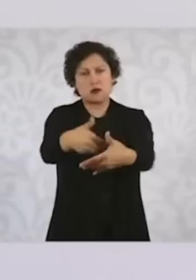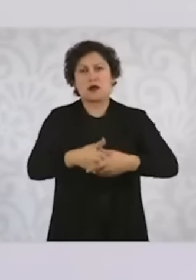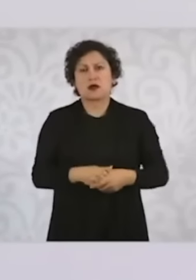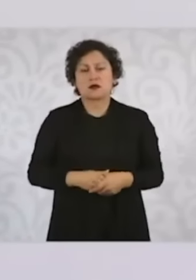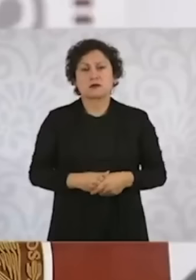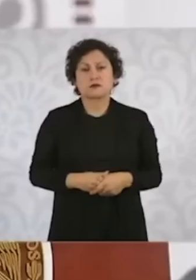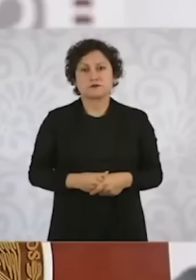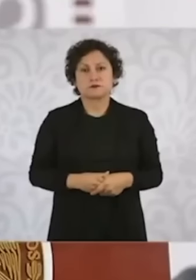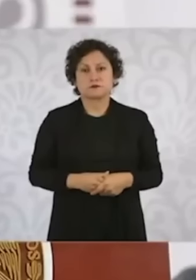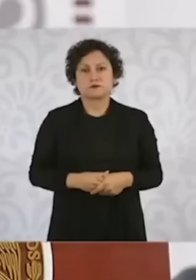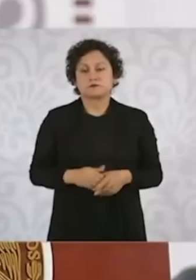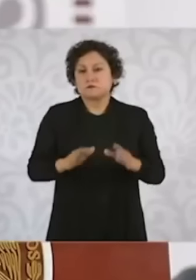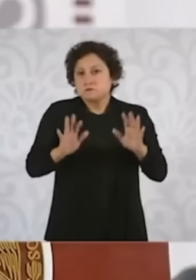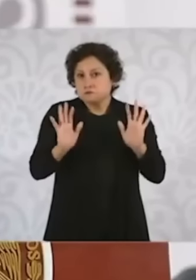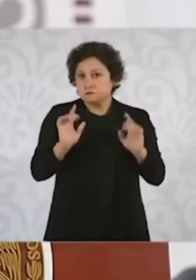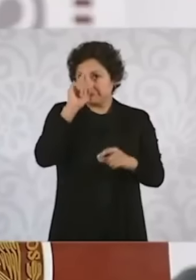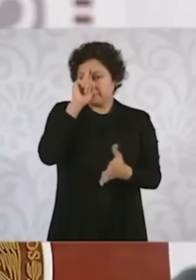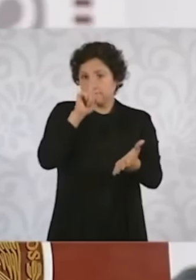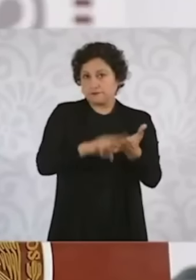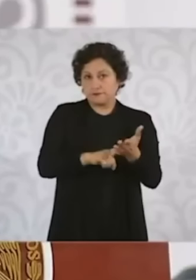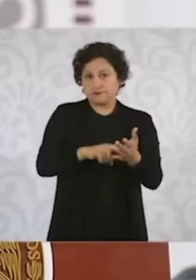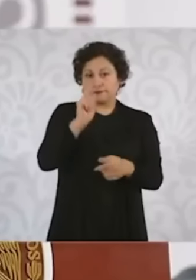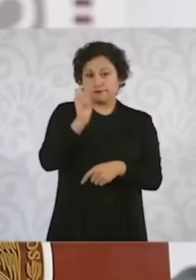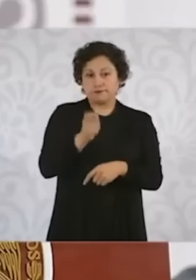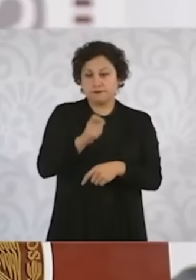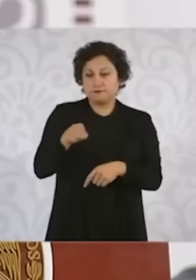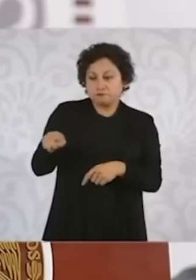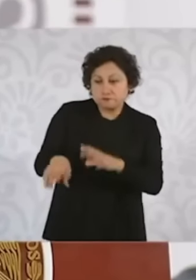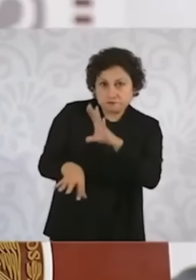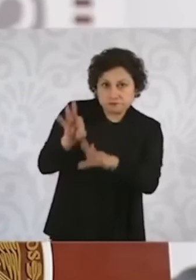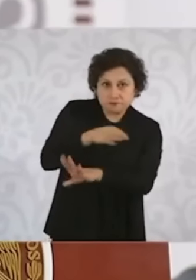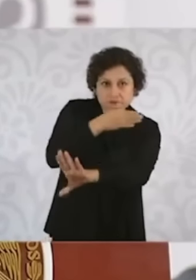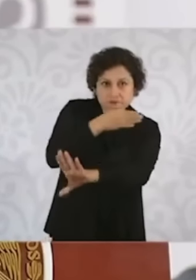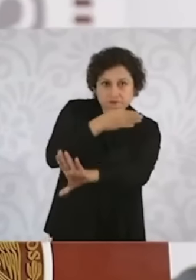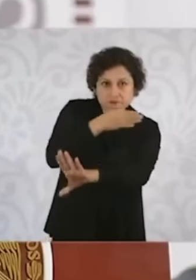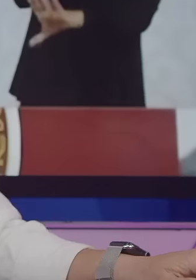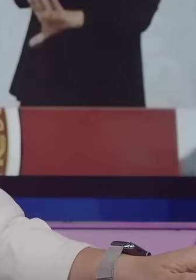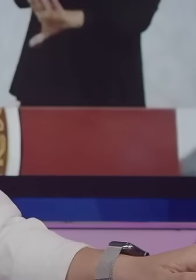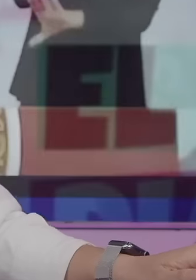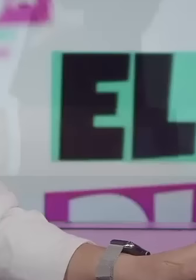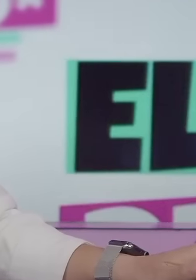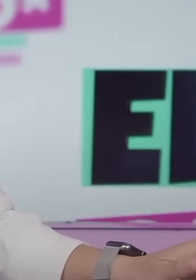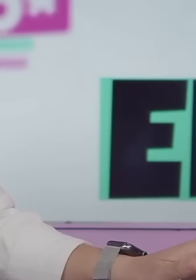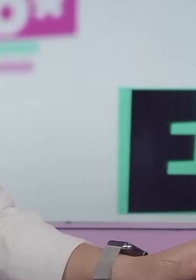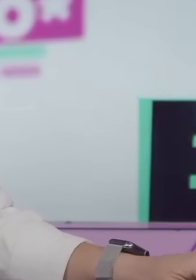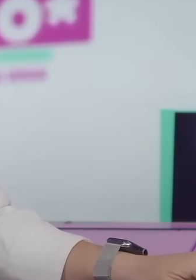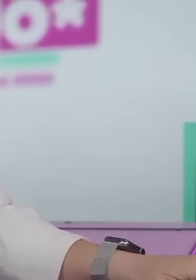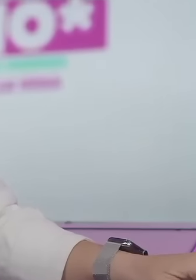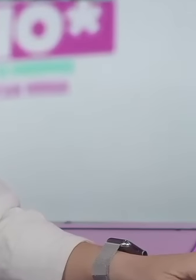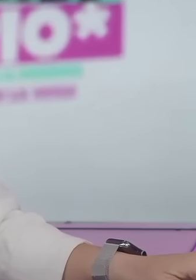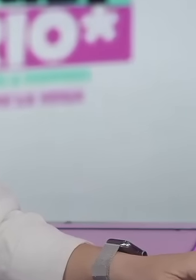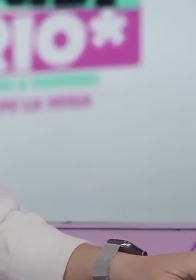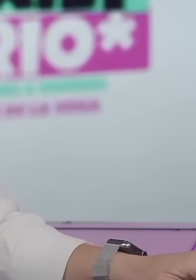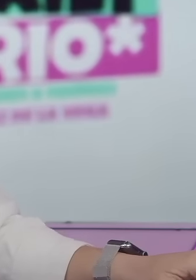No entiendo que no hay nada pues en contra de Francisco hasta ahora en medio de la polémica por